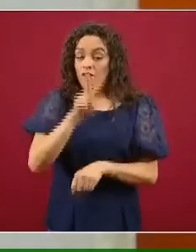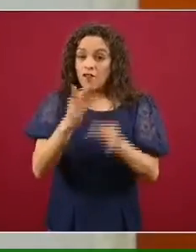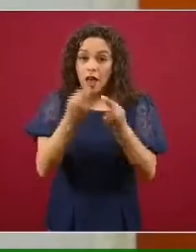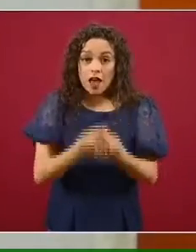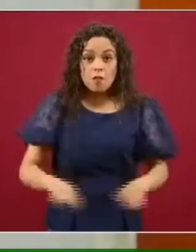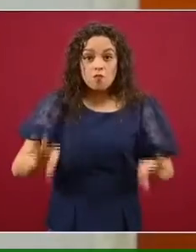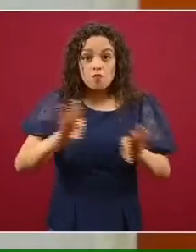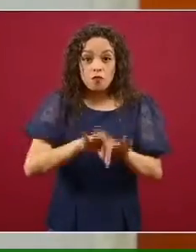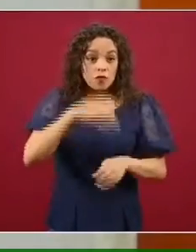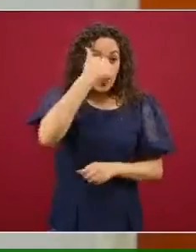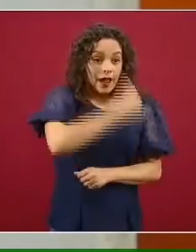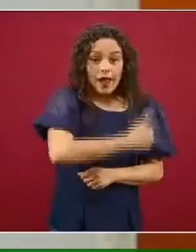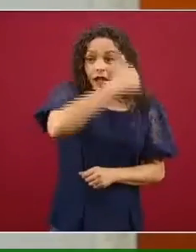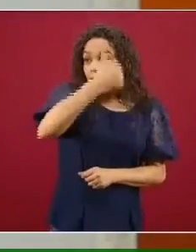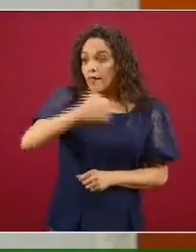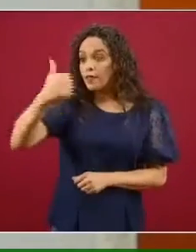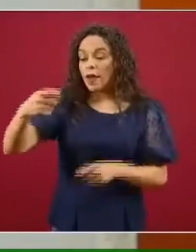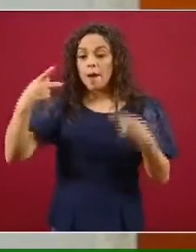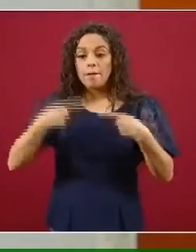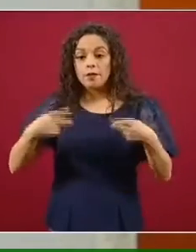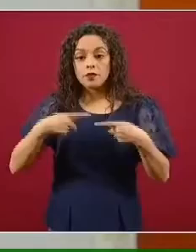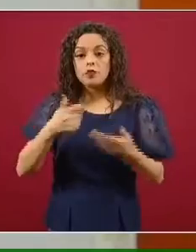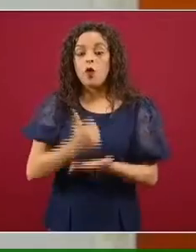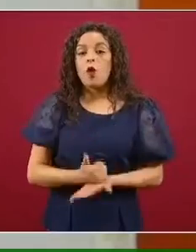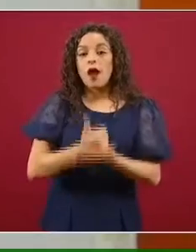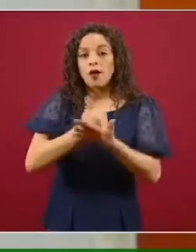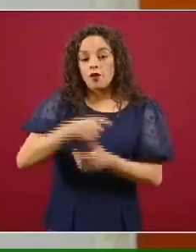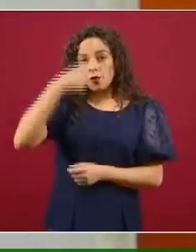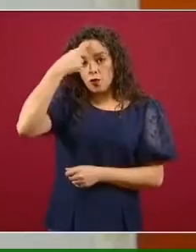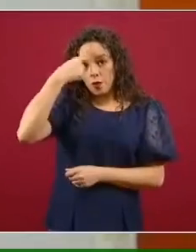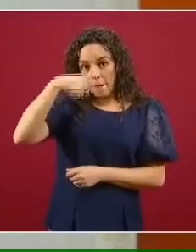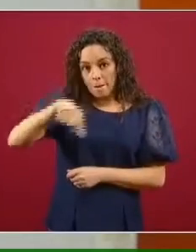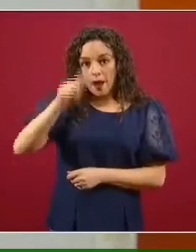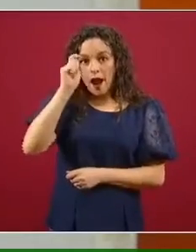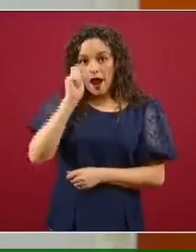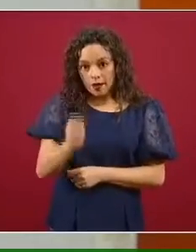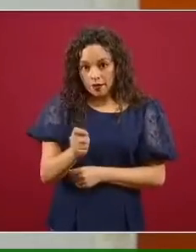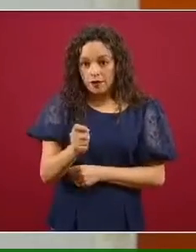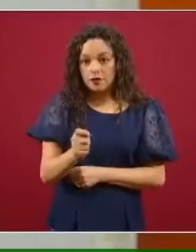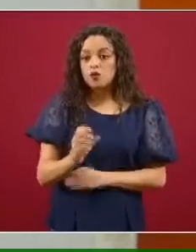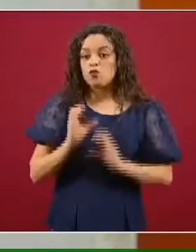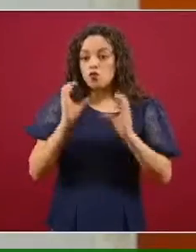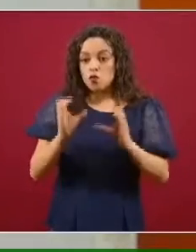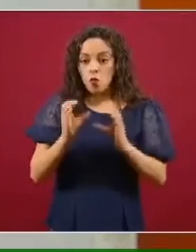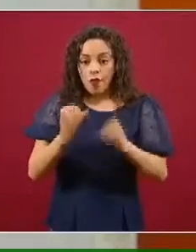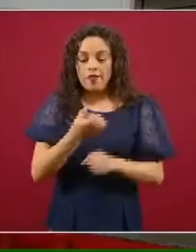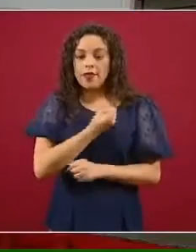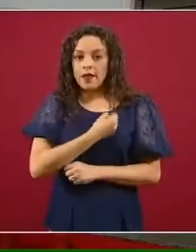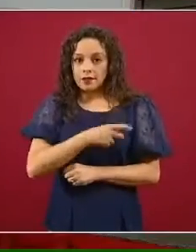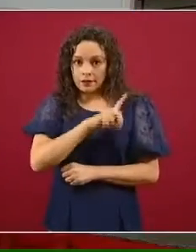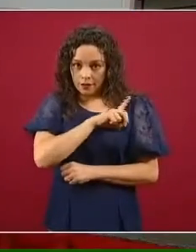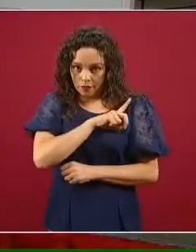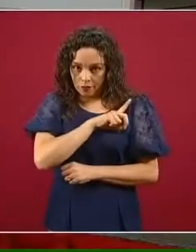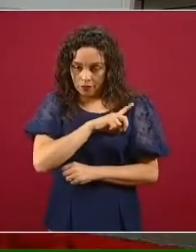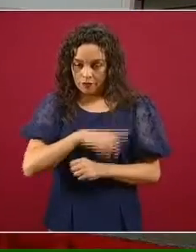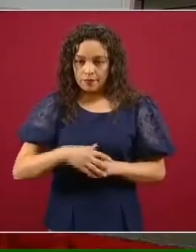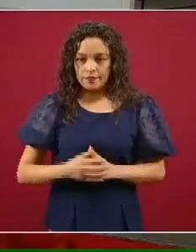en casa nos ayude a replicarlo, nos ayude a cuidar de su salud. Si me pasas la siguiente, por favor.